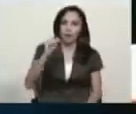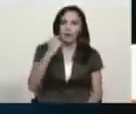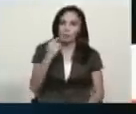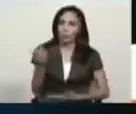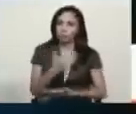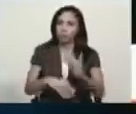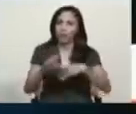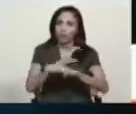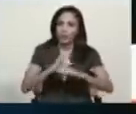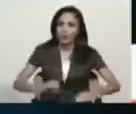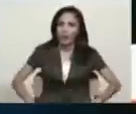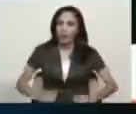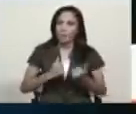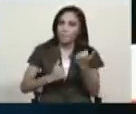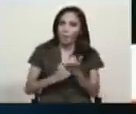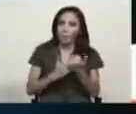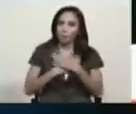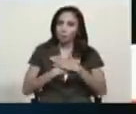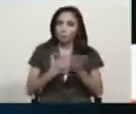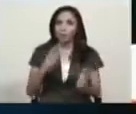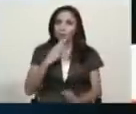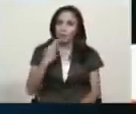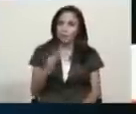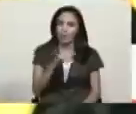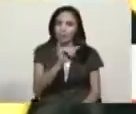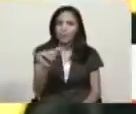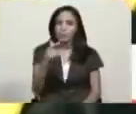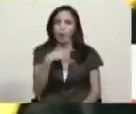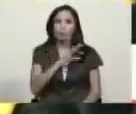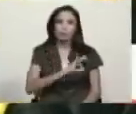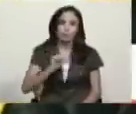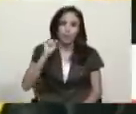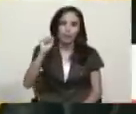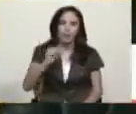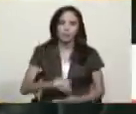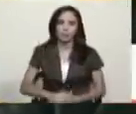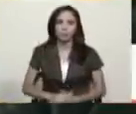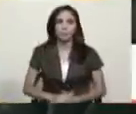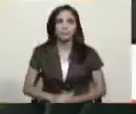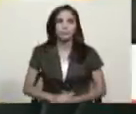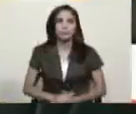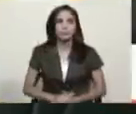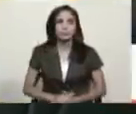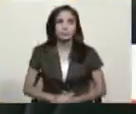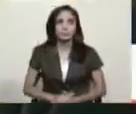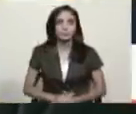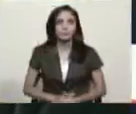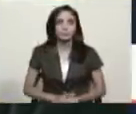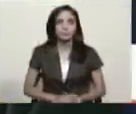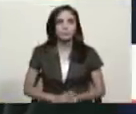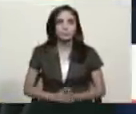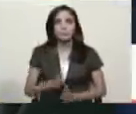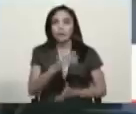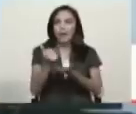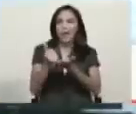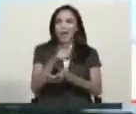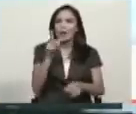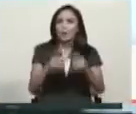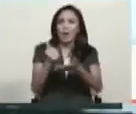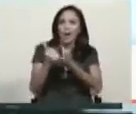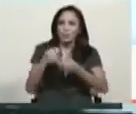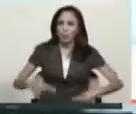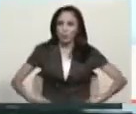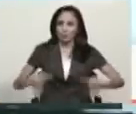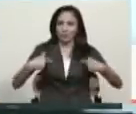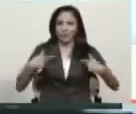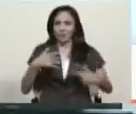cristiano. Es el verdadero socialismo humanista de Donald Trump. Esta es la verdadera ayuda humanitaria, que